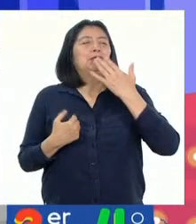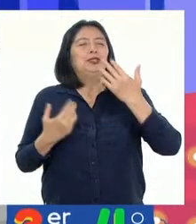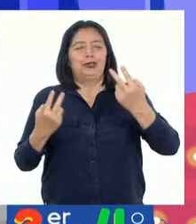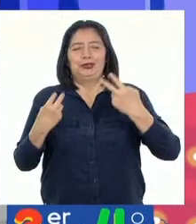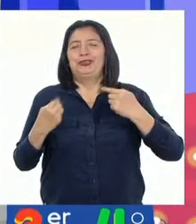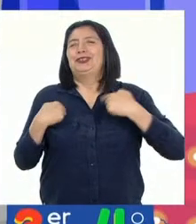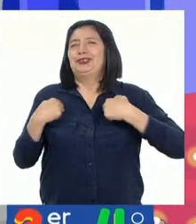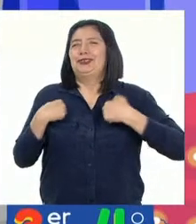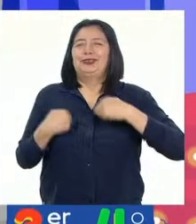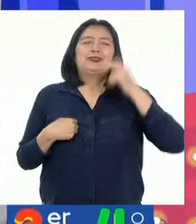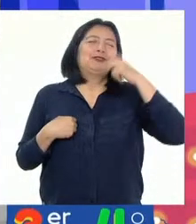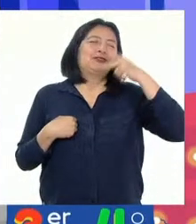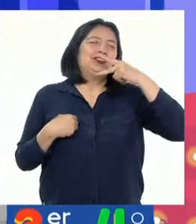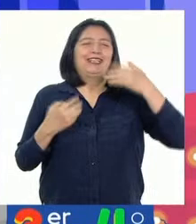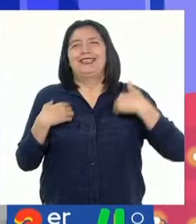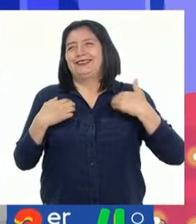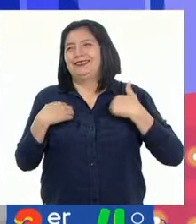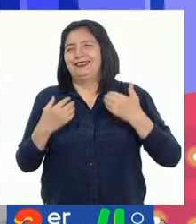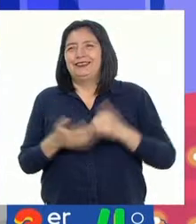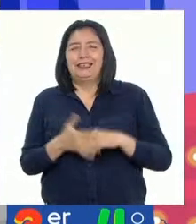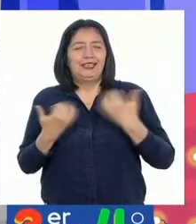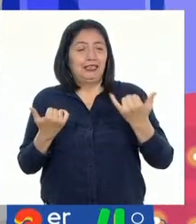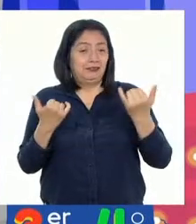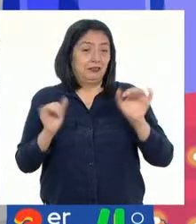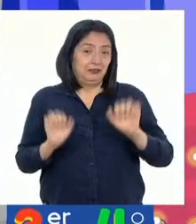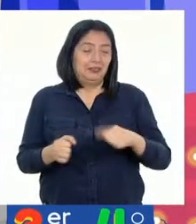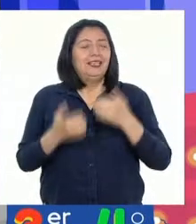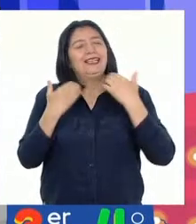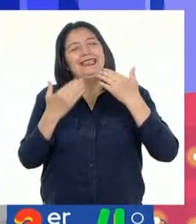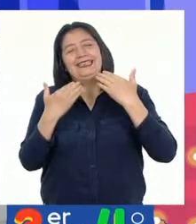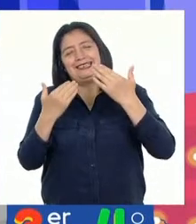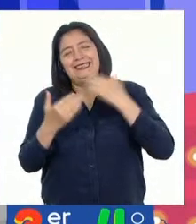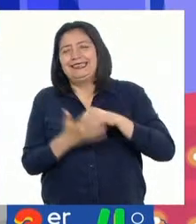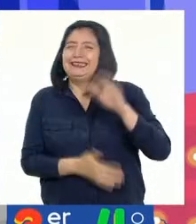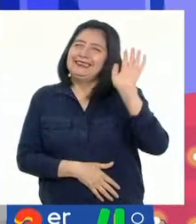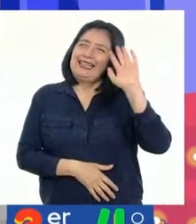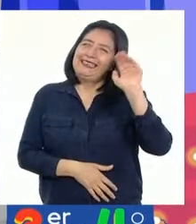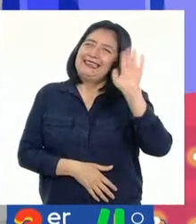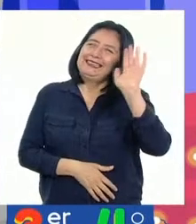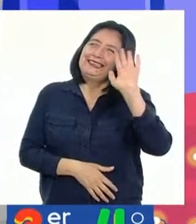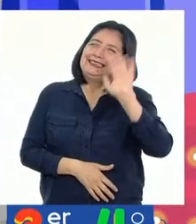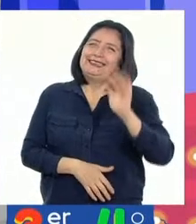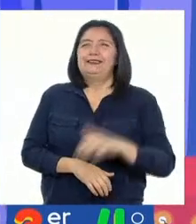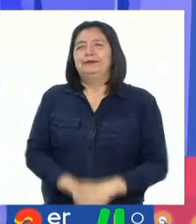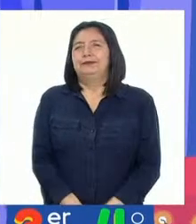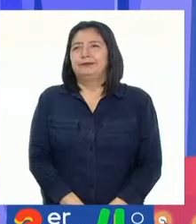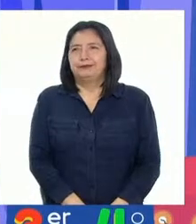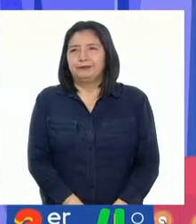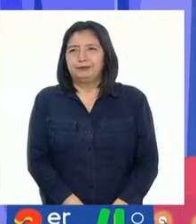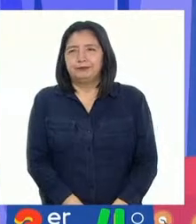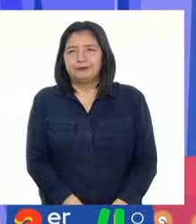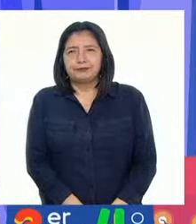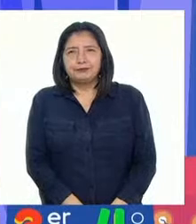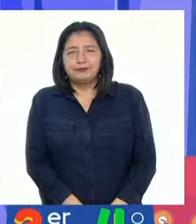colores, soy rosada. Ahora sí, gracias y chao.